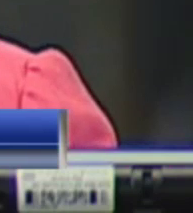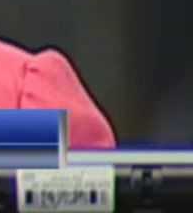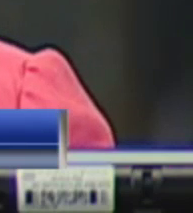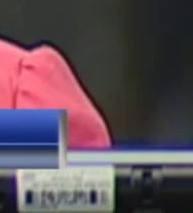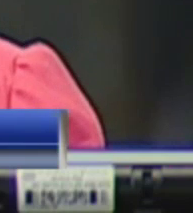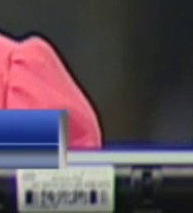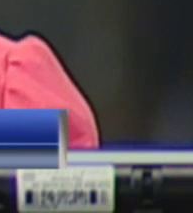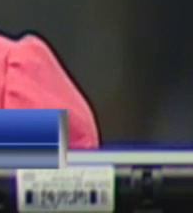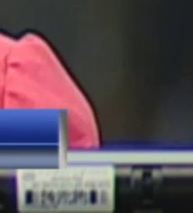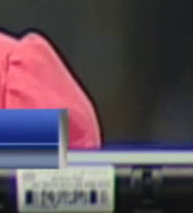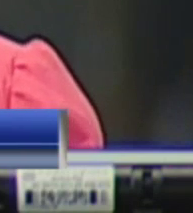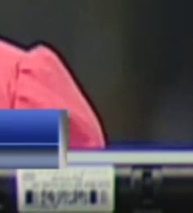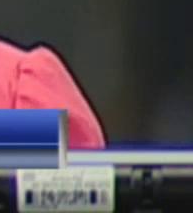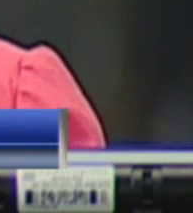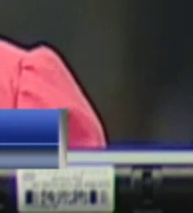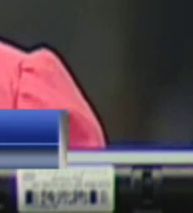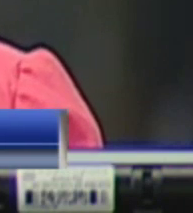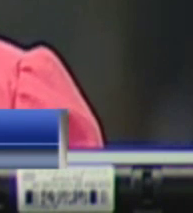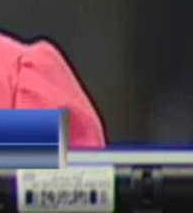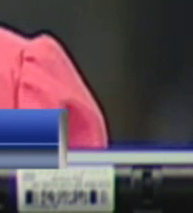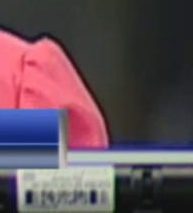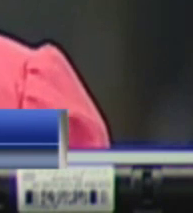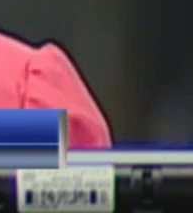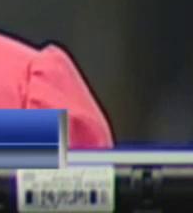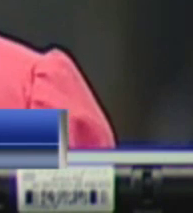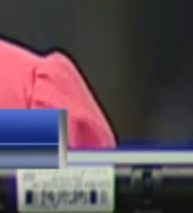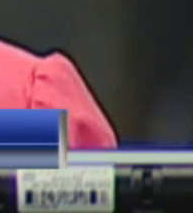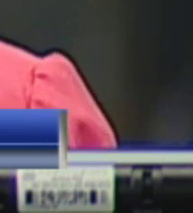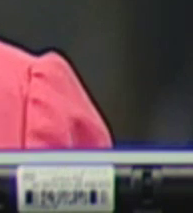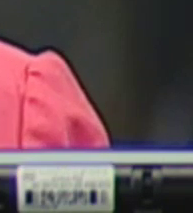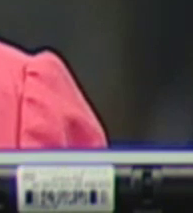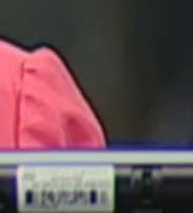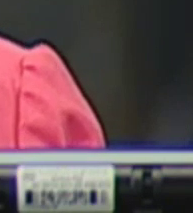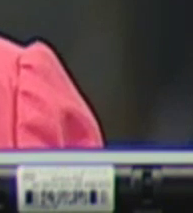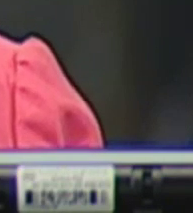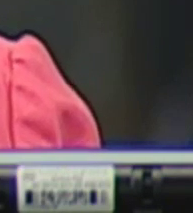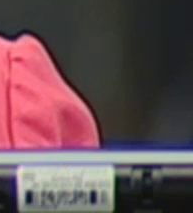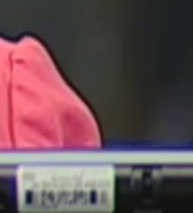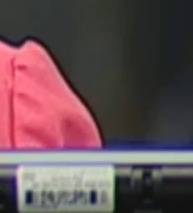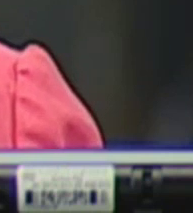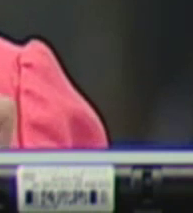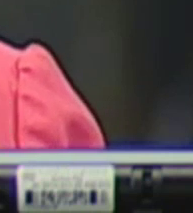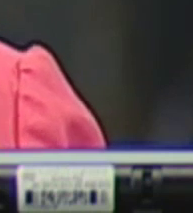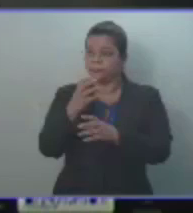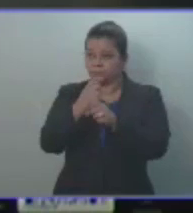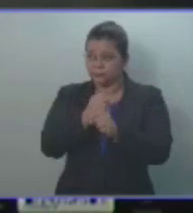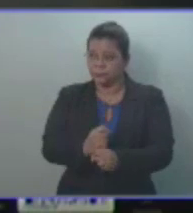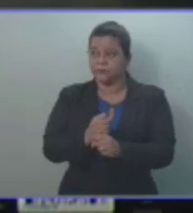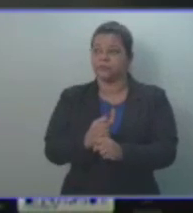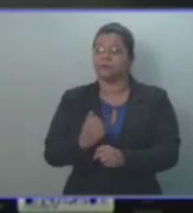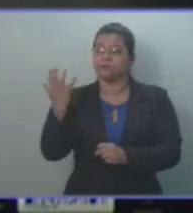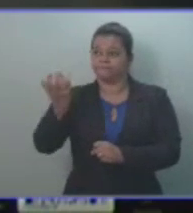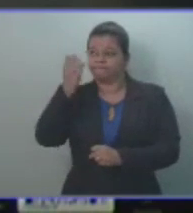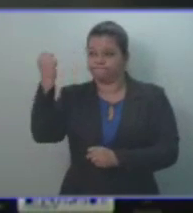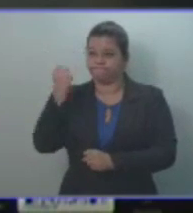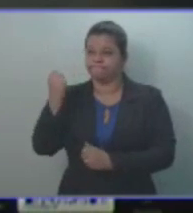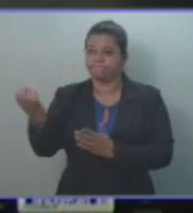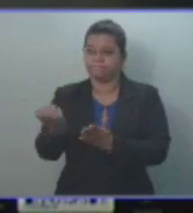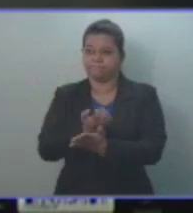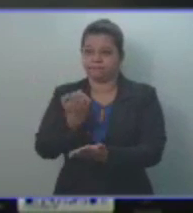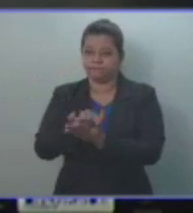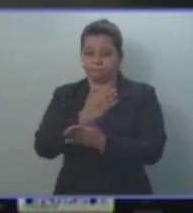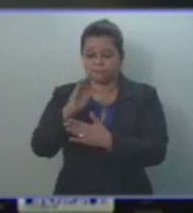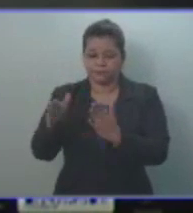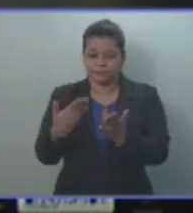marco pone altos estándares metodológicos para garantizar el éxito económico de estos